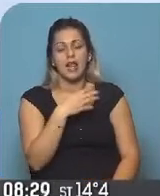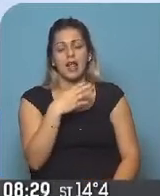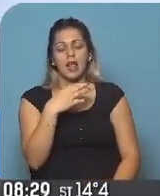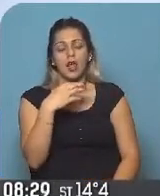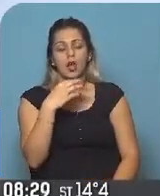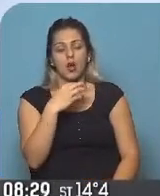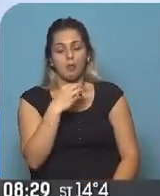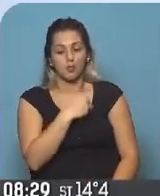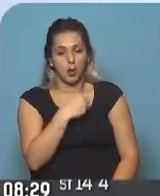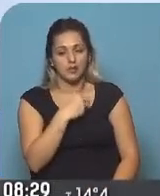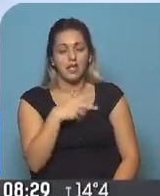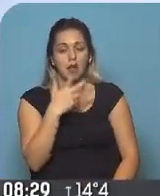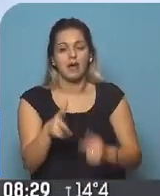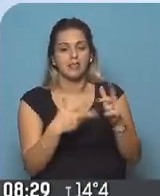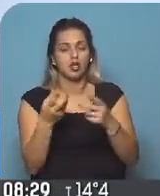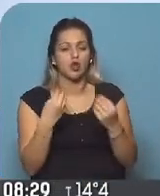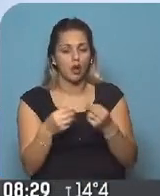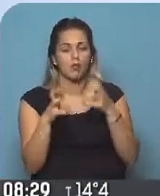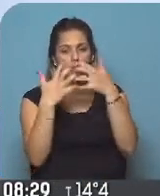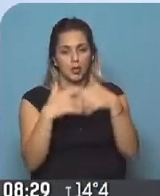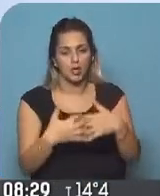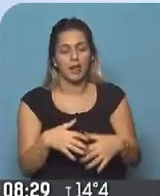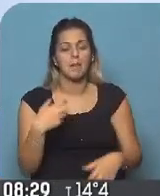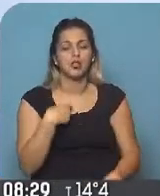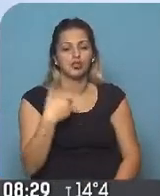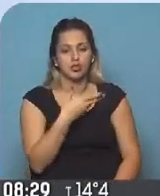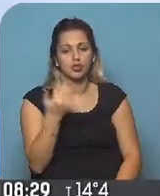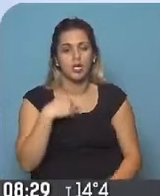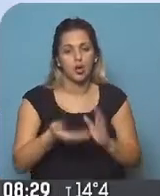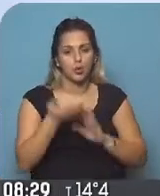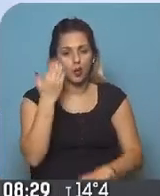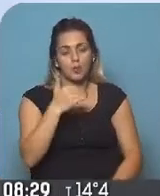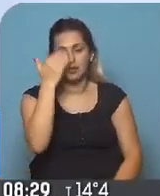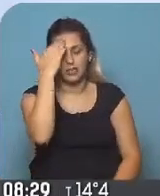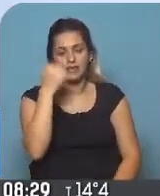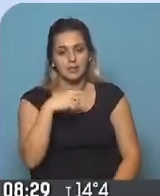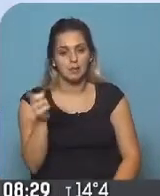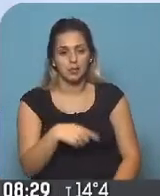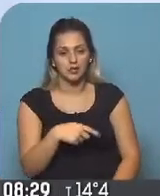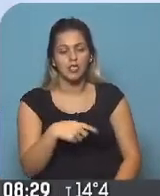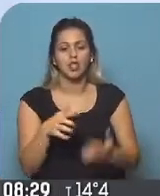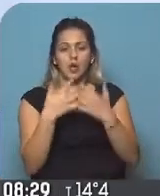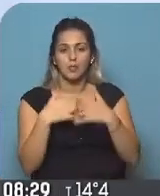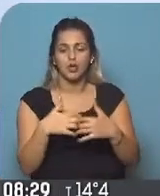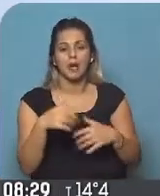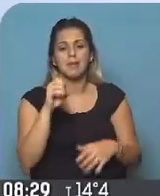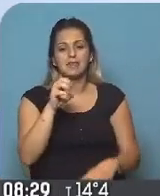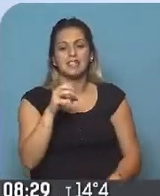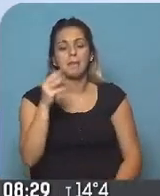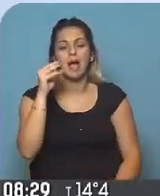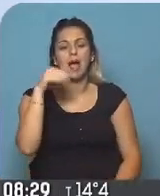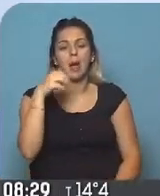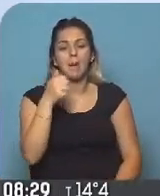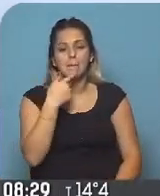va a anunciar medidas que refuerzan los programas sociales. Un aumento del 15% en el programa Más Vidas, el